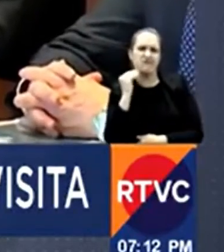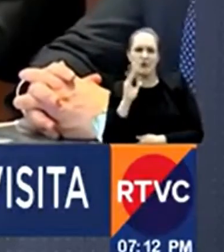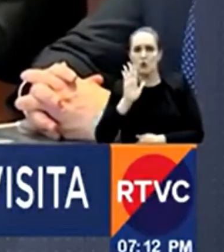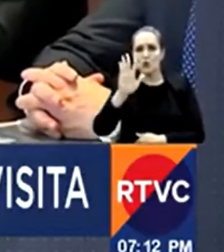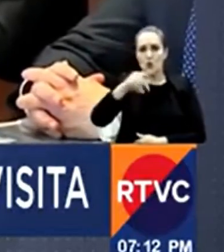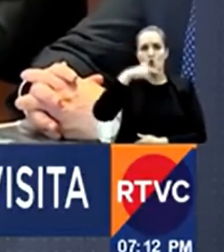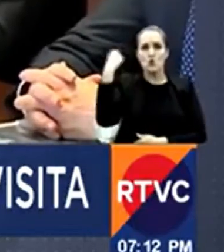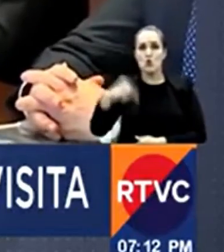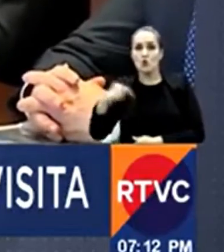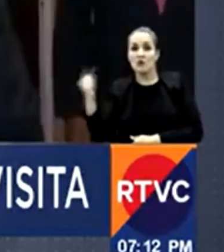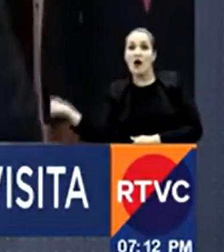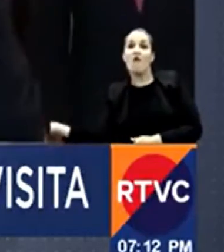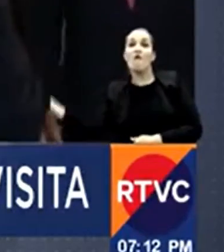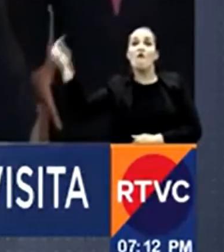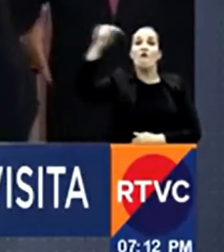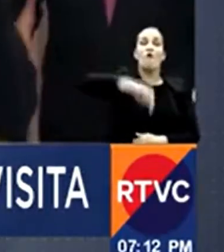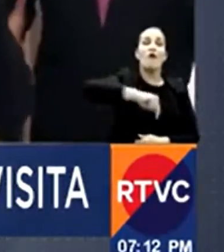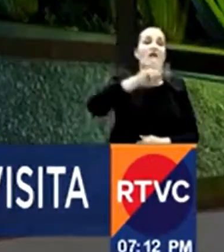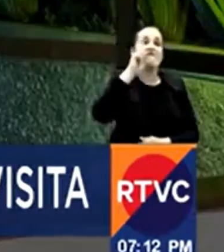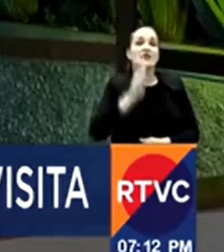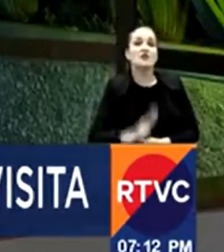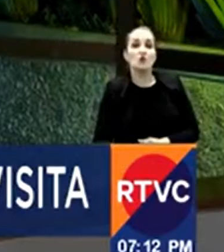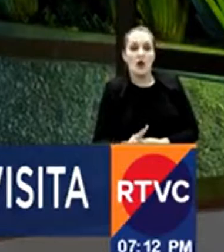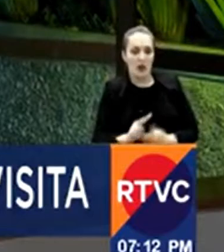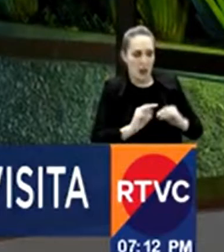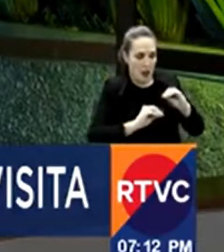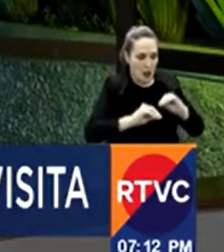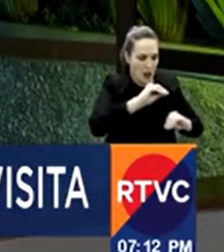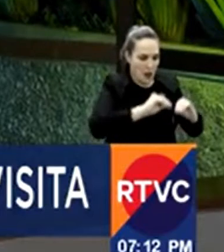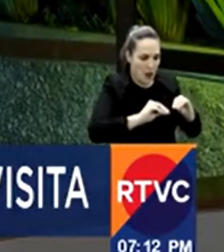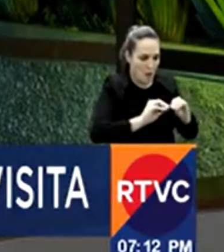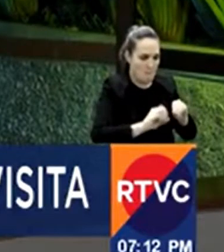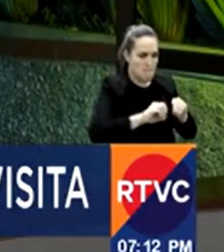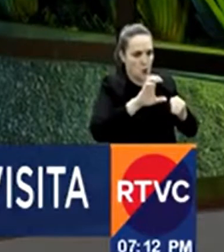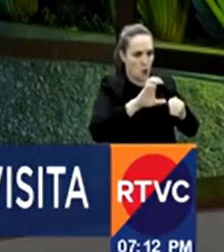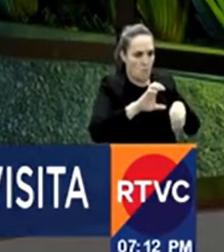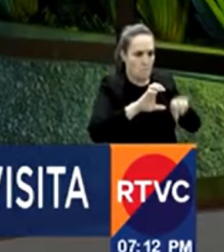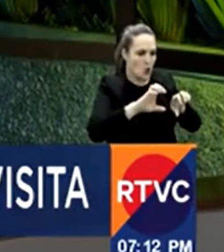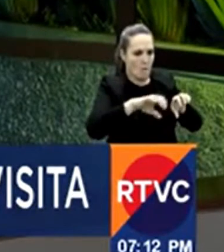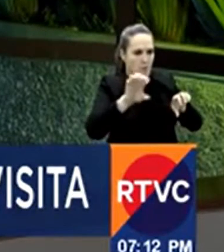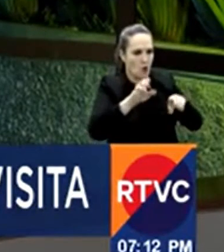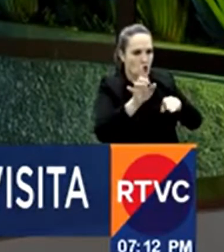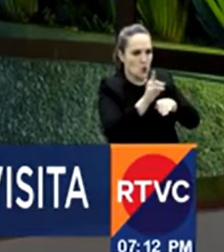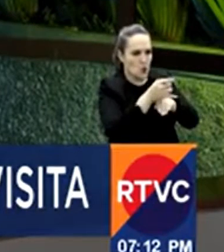radares rusos en la frontera con Colombia. De manera que ahí hay una